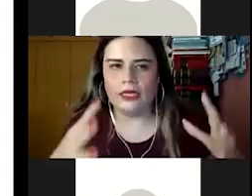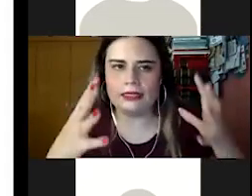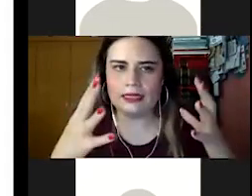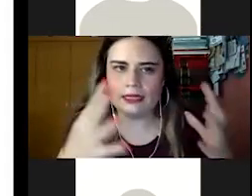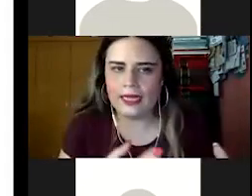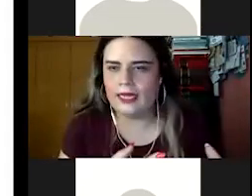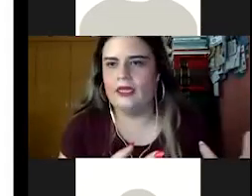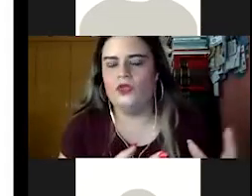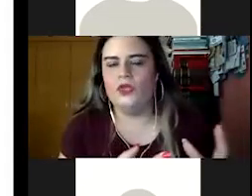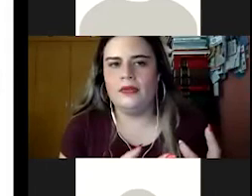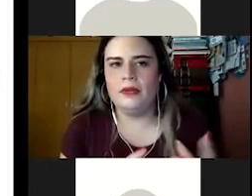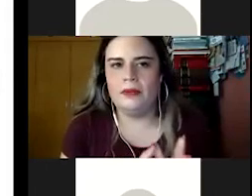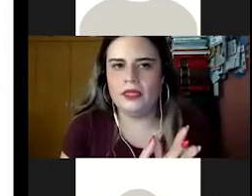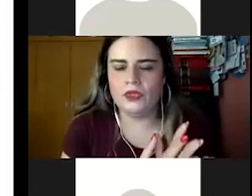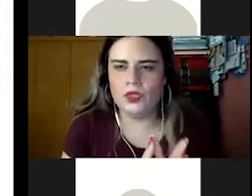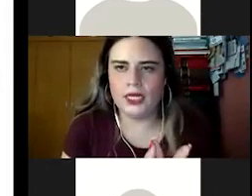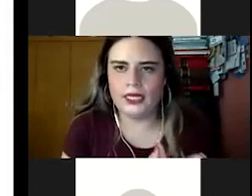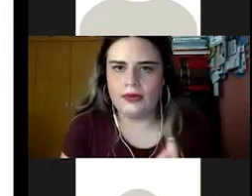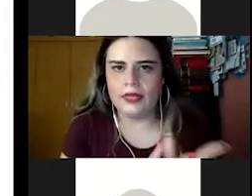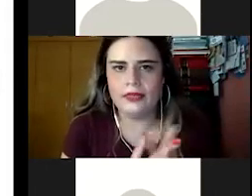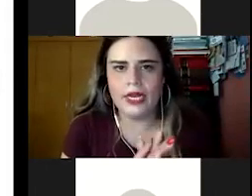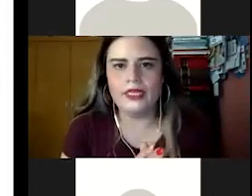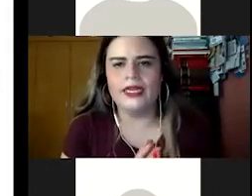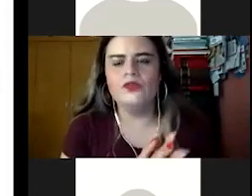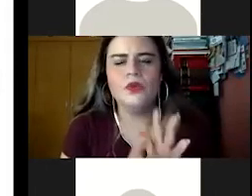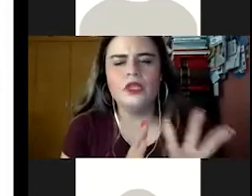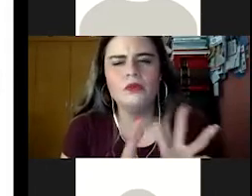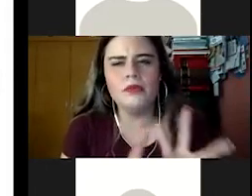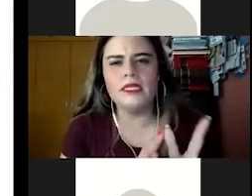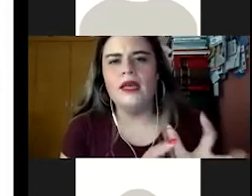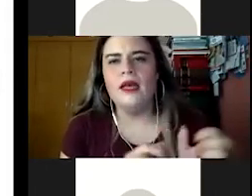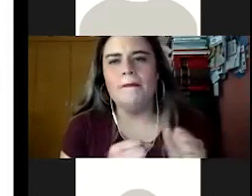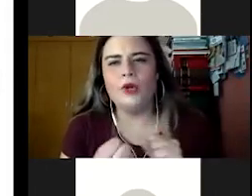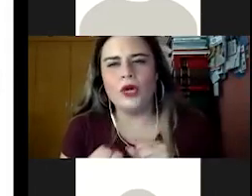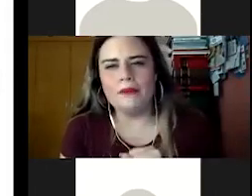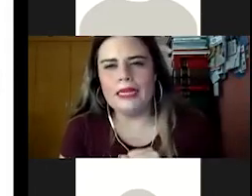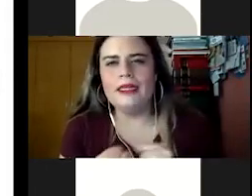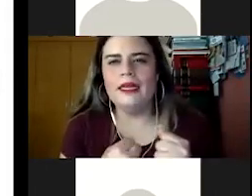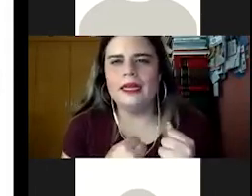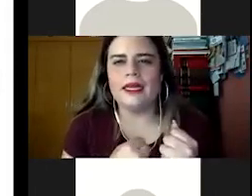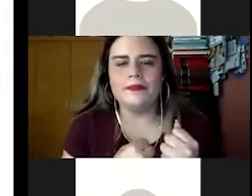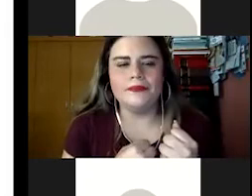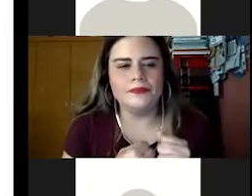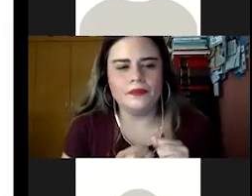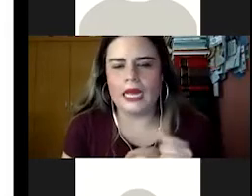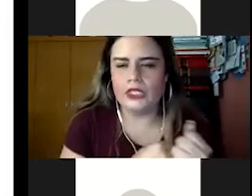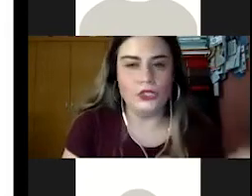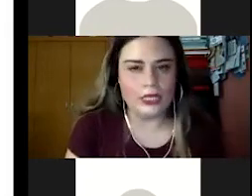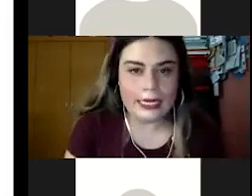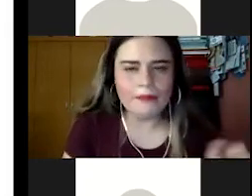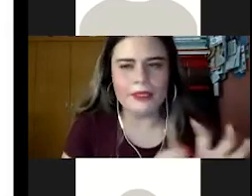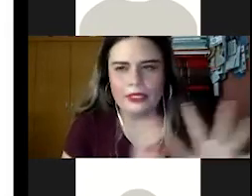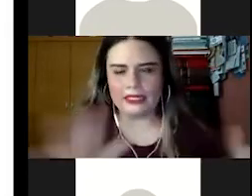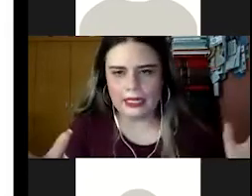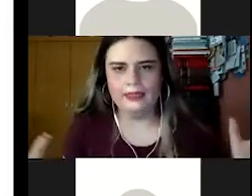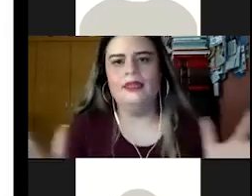una estrategia nacional de implementación de la Agenda 2030, que es un poquito más programática que